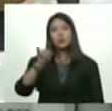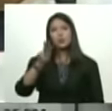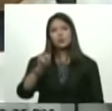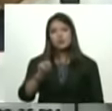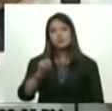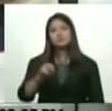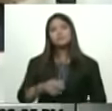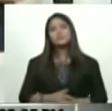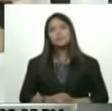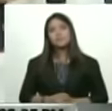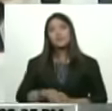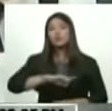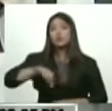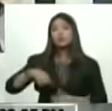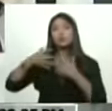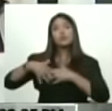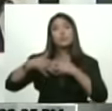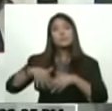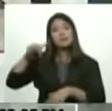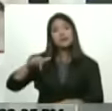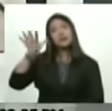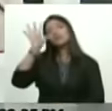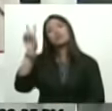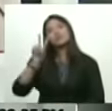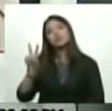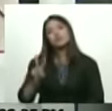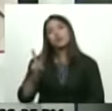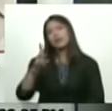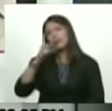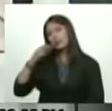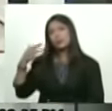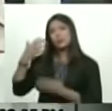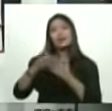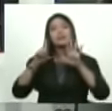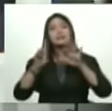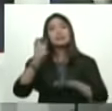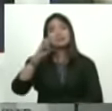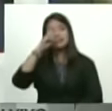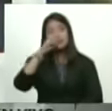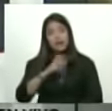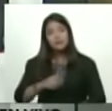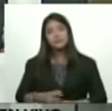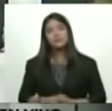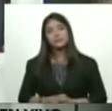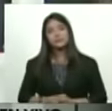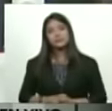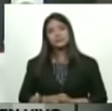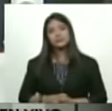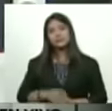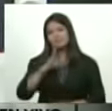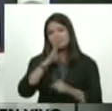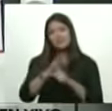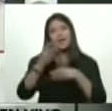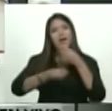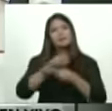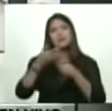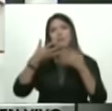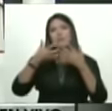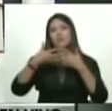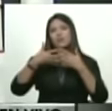empresa Resimón. Somos una empresa nacional de mucha data, 60 años en el mercado nacional. Nos dedicamos a la fabricación de